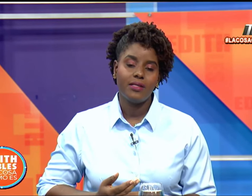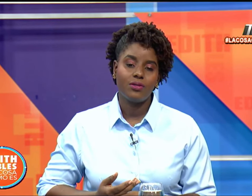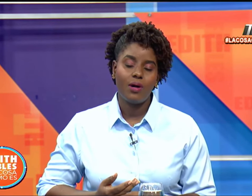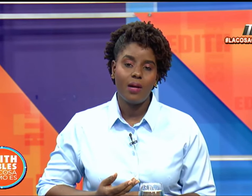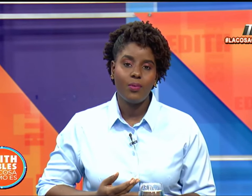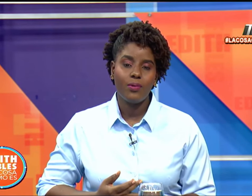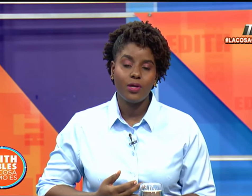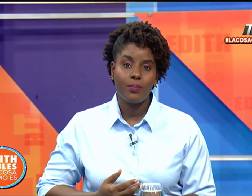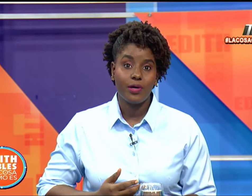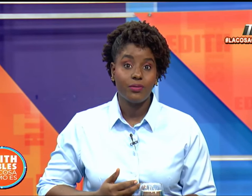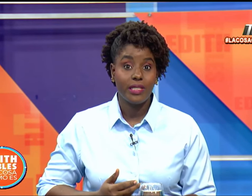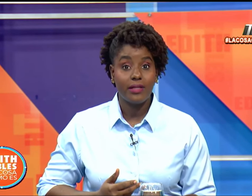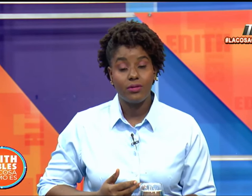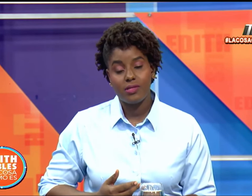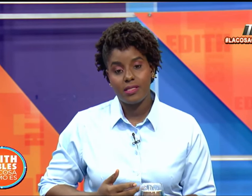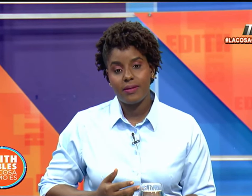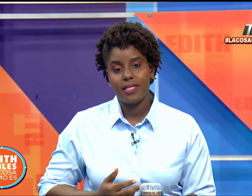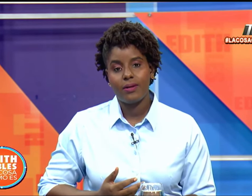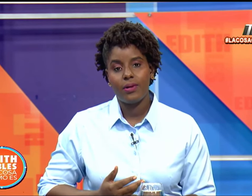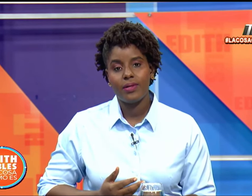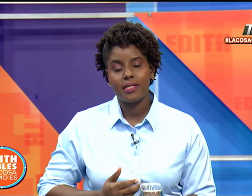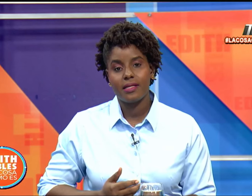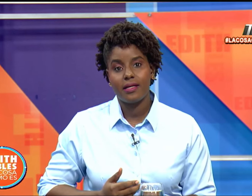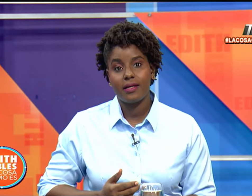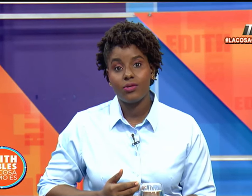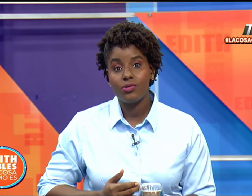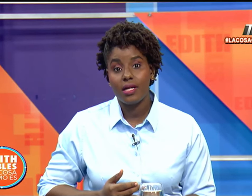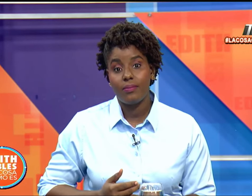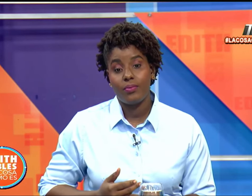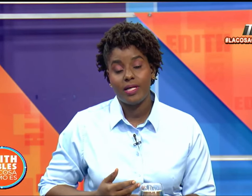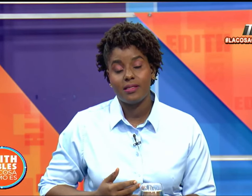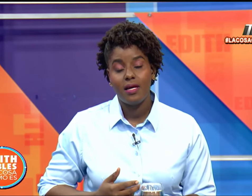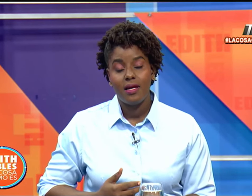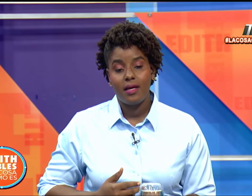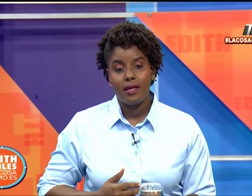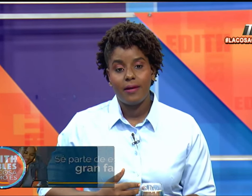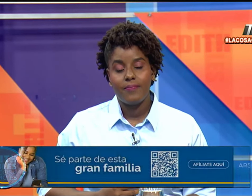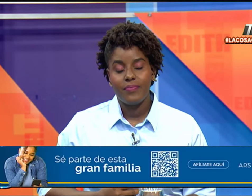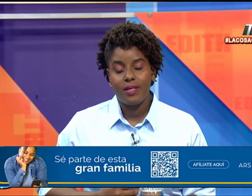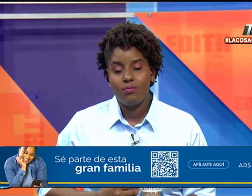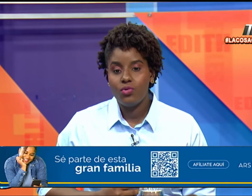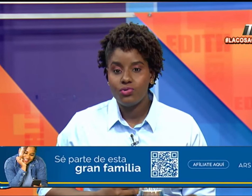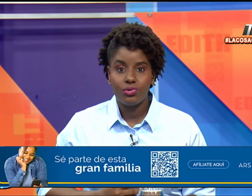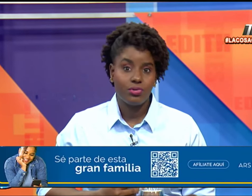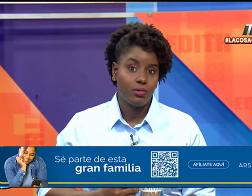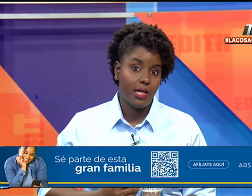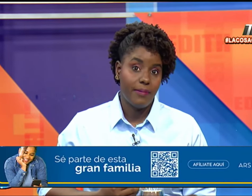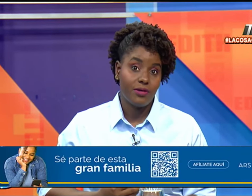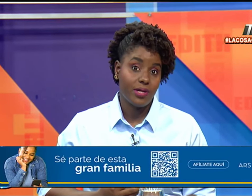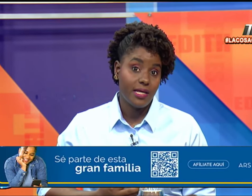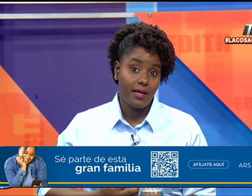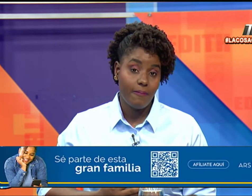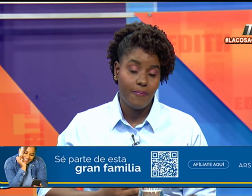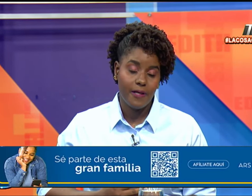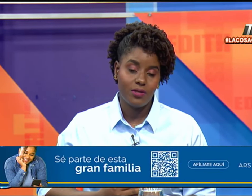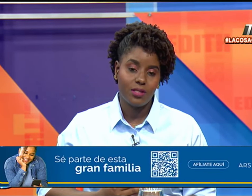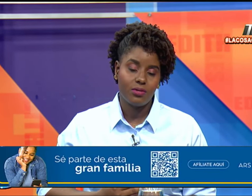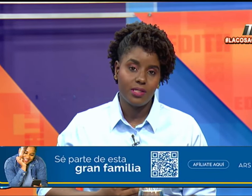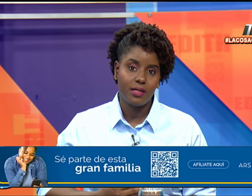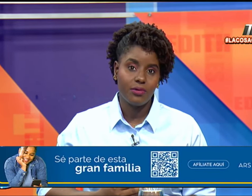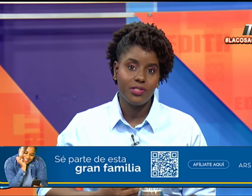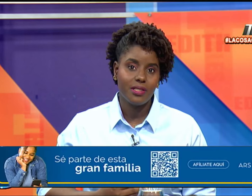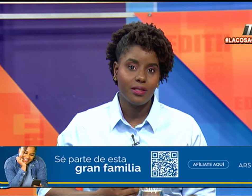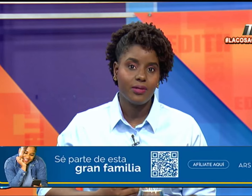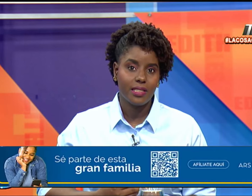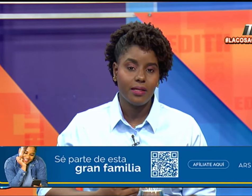él hizo al público preguntando si estaban de acuerdo en que se reduzca. Pues muchos o la mayoría de los sectores